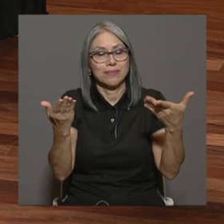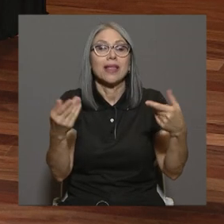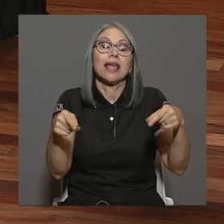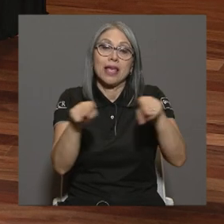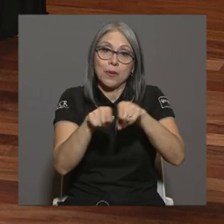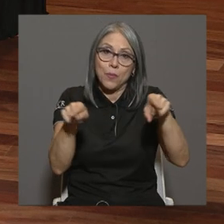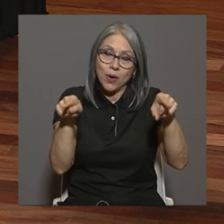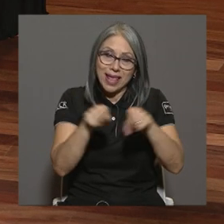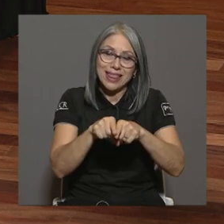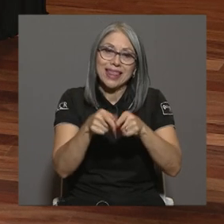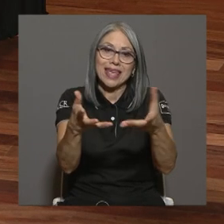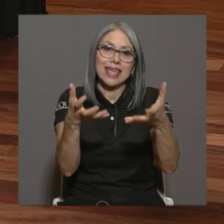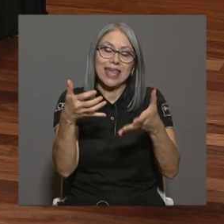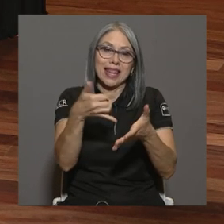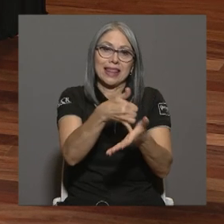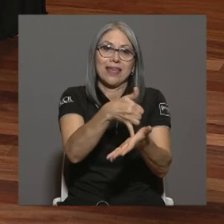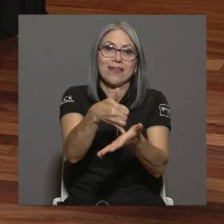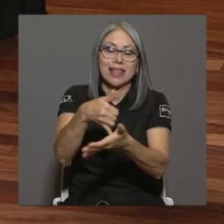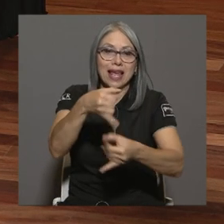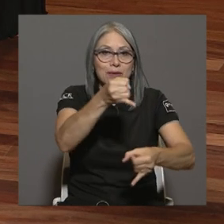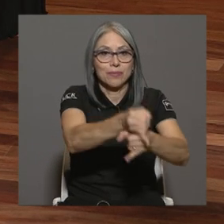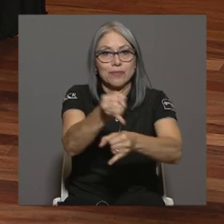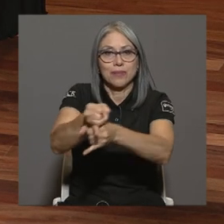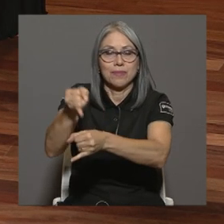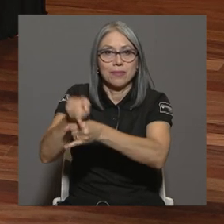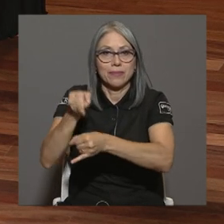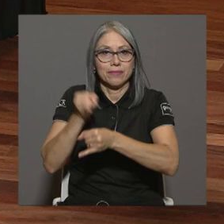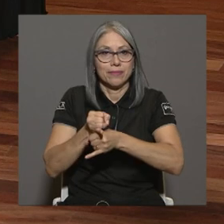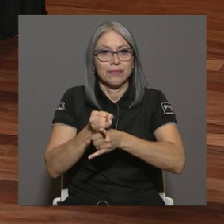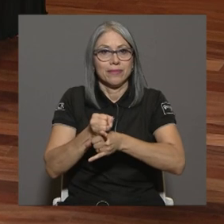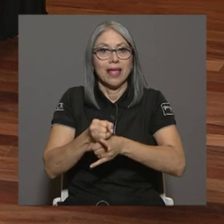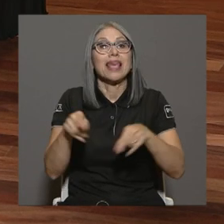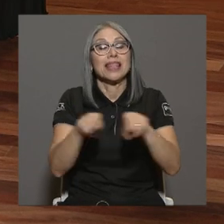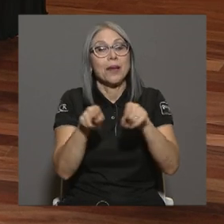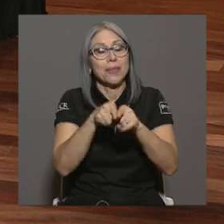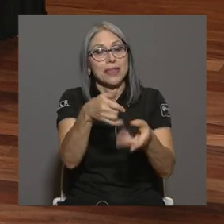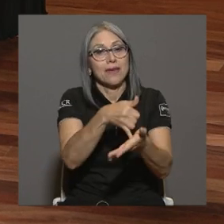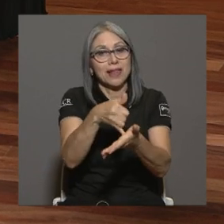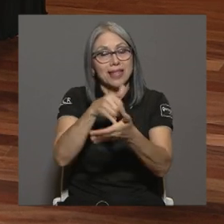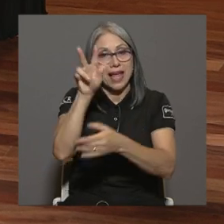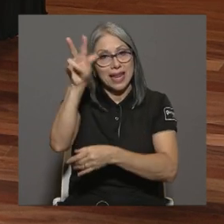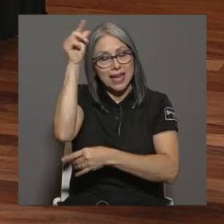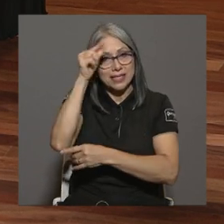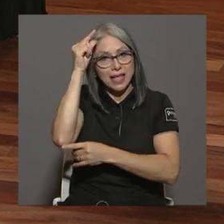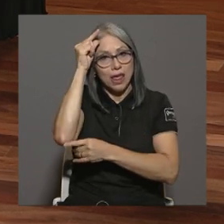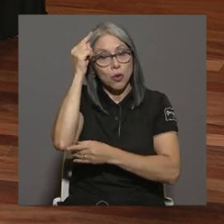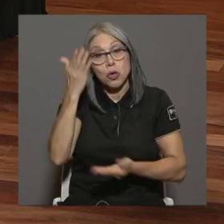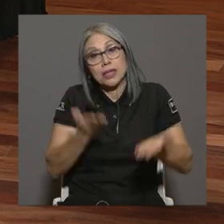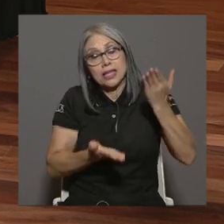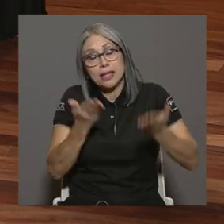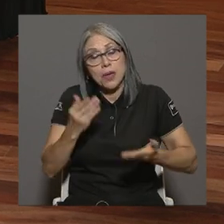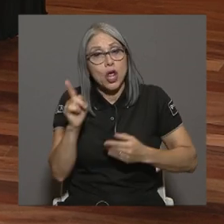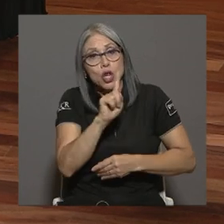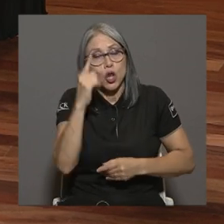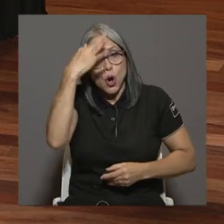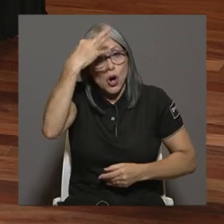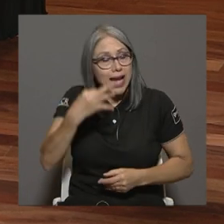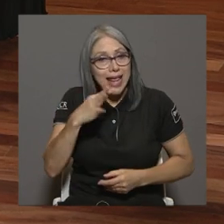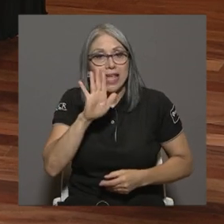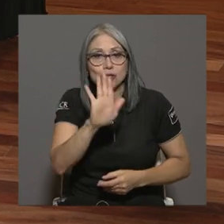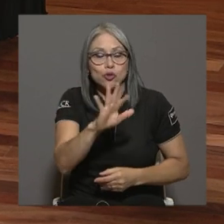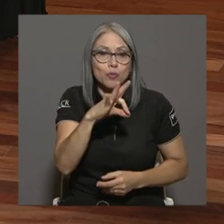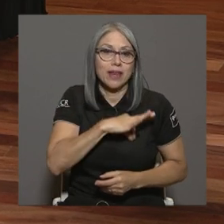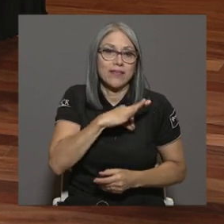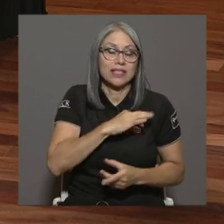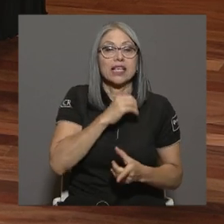la institucionalidad y el Estado mismo, ya sea porque no creen en sus beneficios o porque